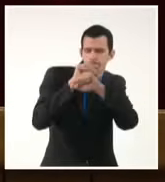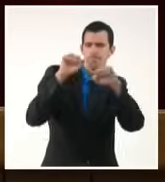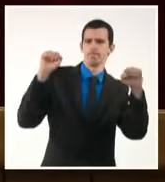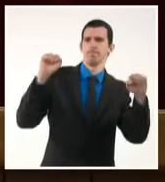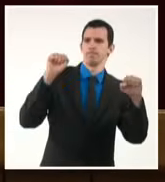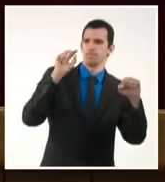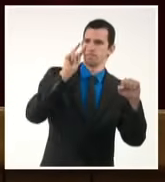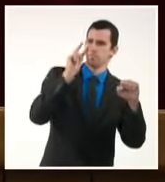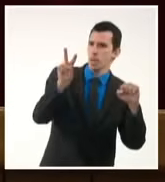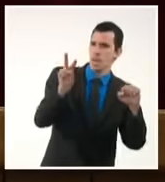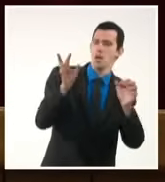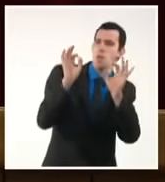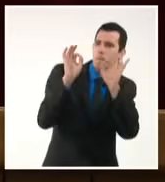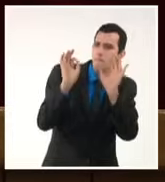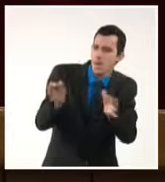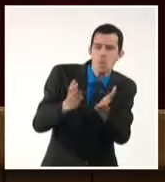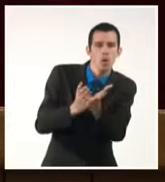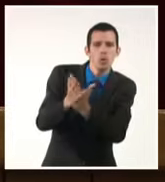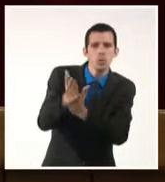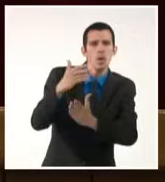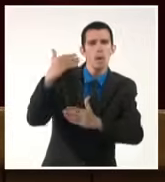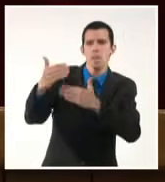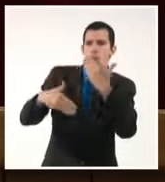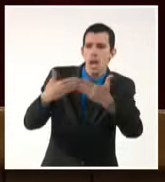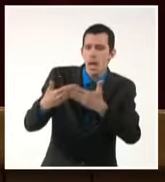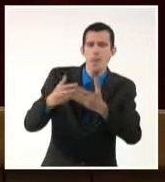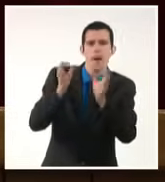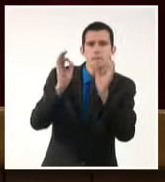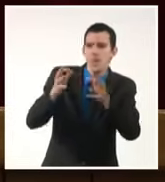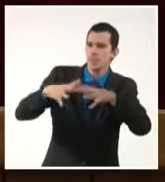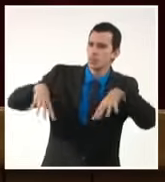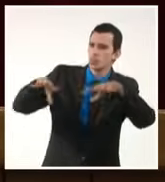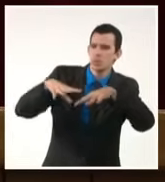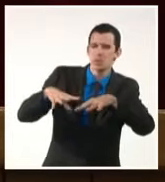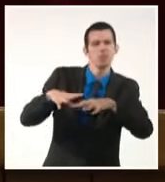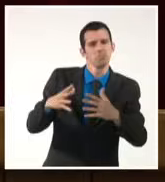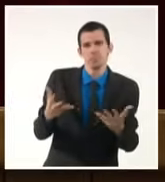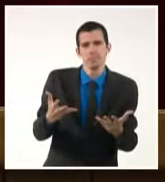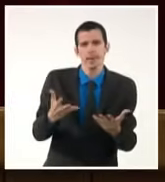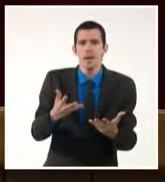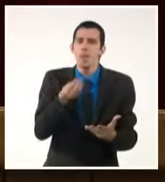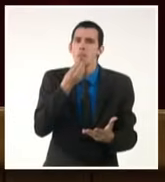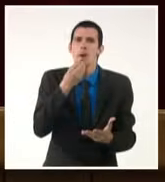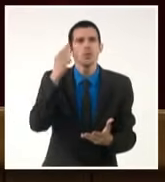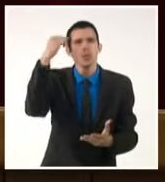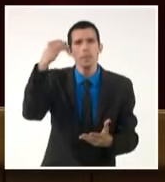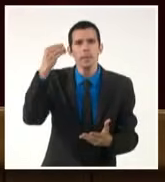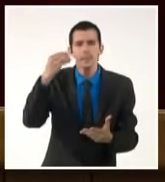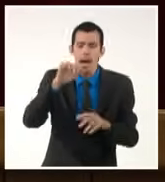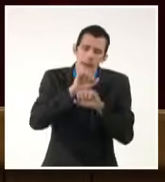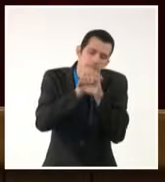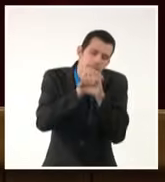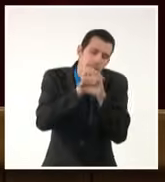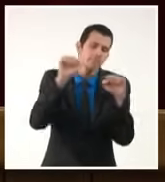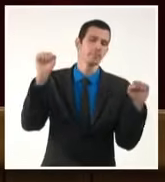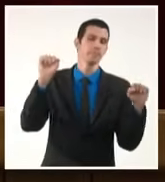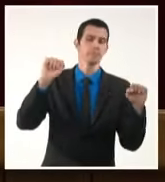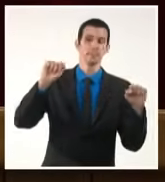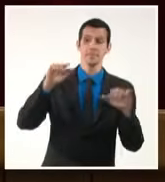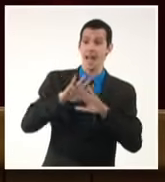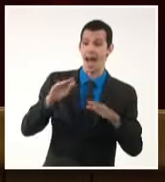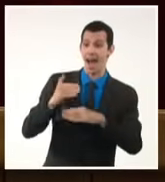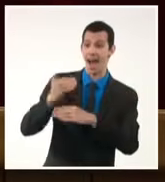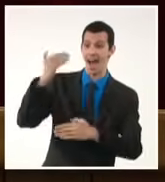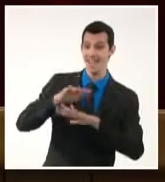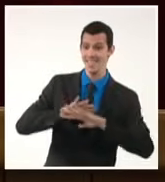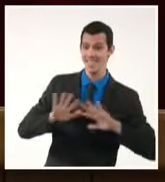recrudecido, deteniendo nuestros sueños, poniendo obstáculos, impidiendo el desarrollo y la prosperidad merecida